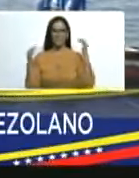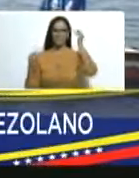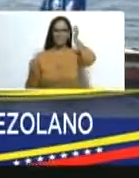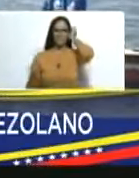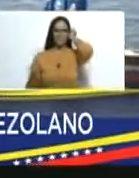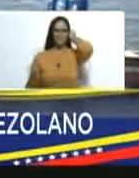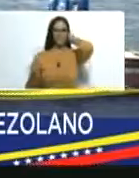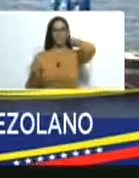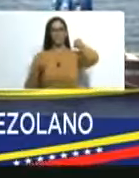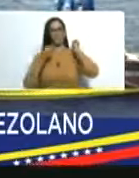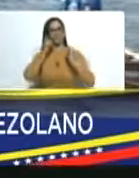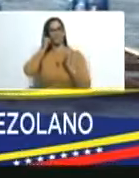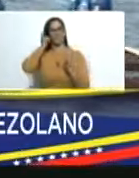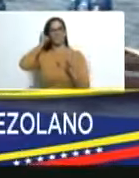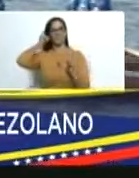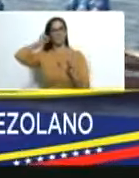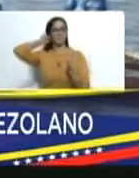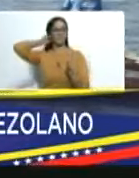En su día.